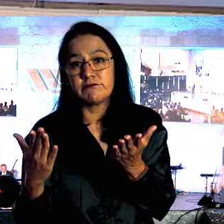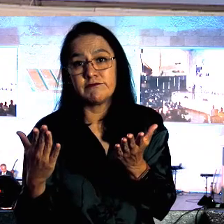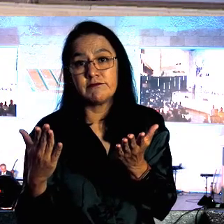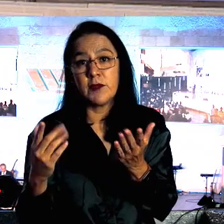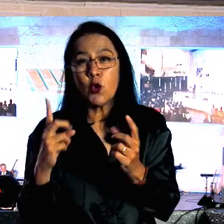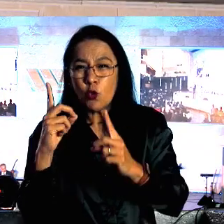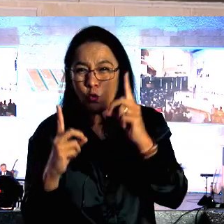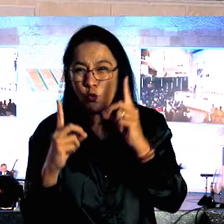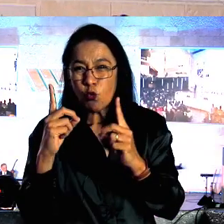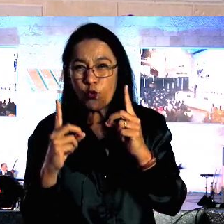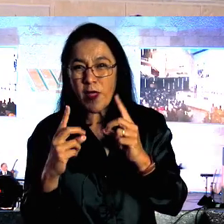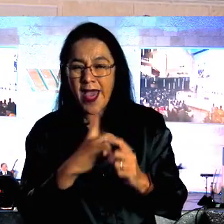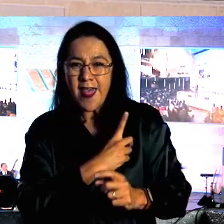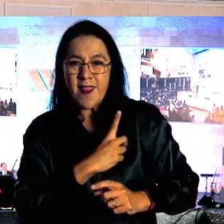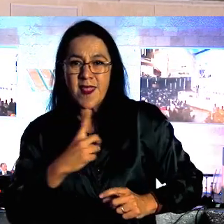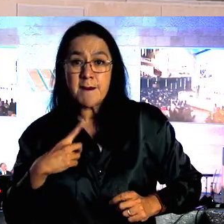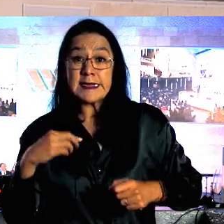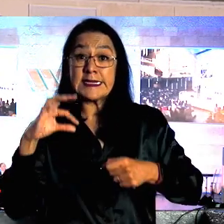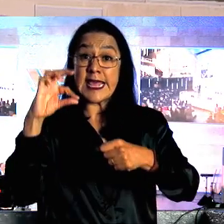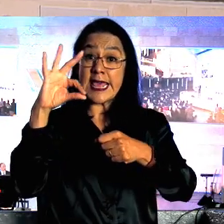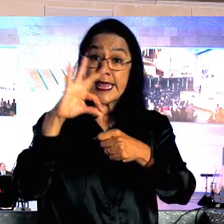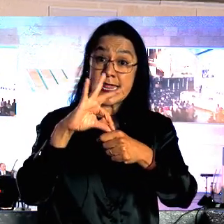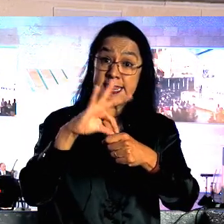sigues dudando si debes diezmar o no